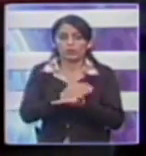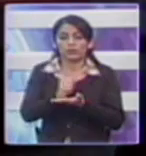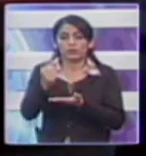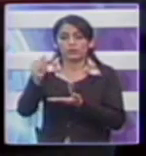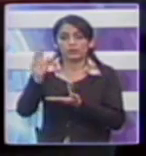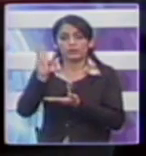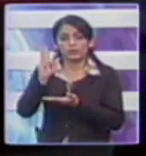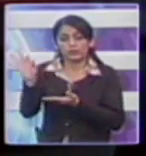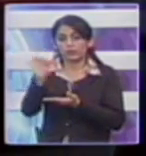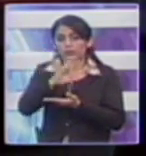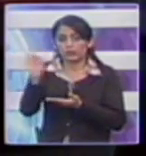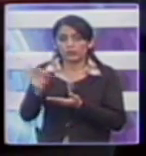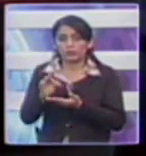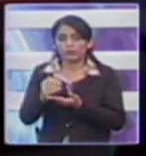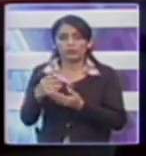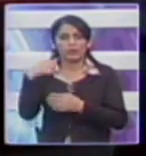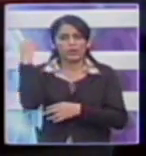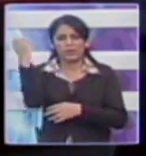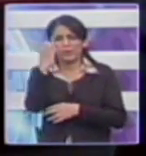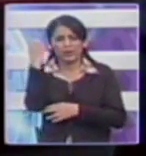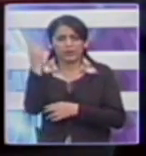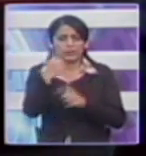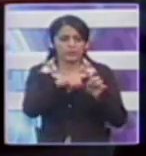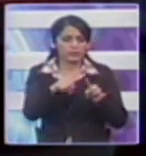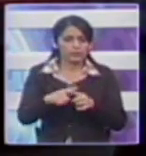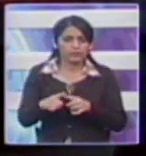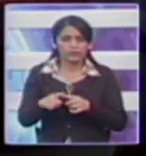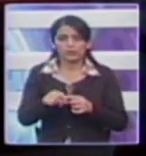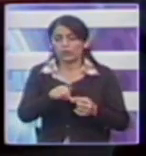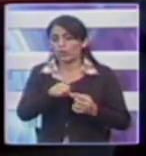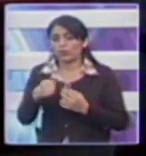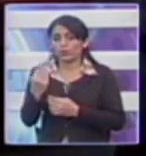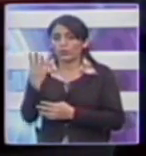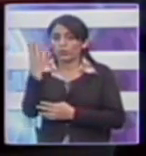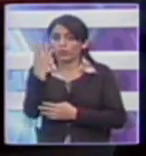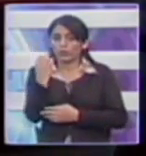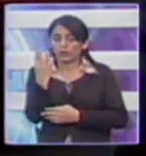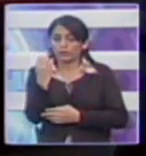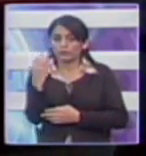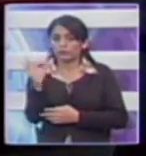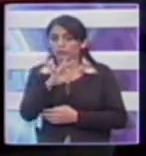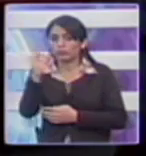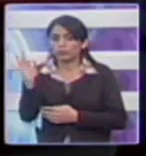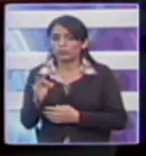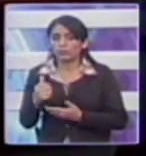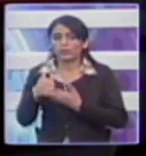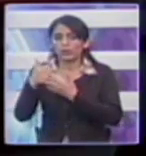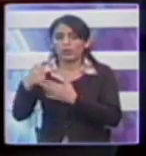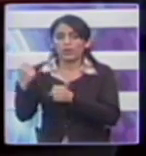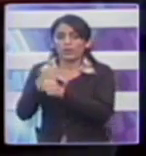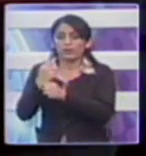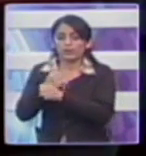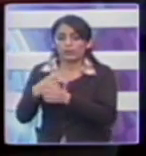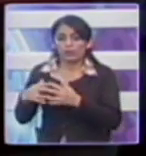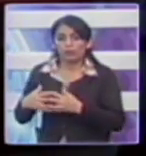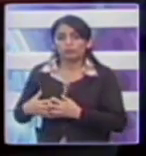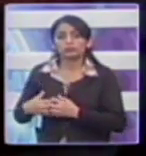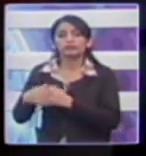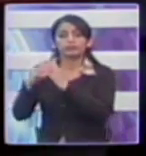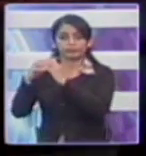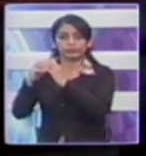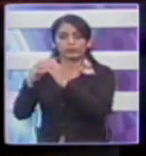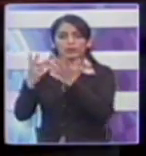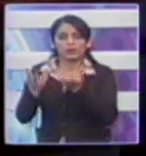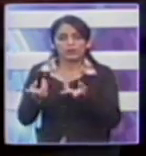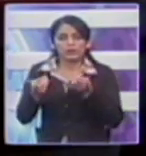de emergencia, un 14% al sector de reactivación productiva, asimismo